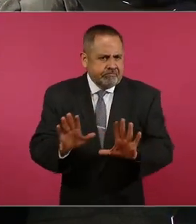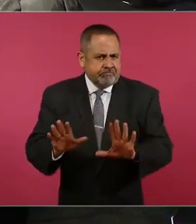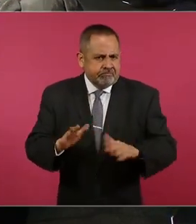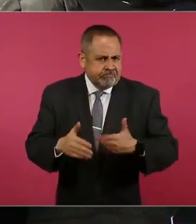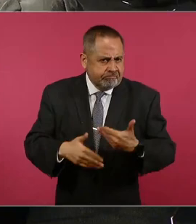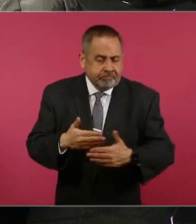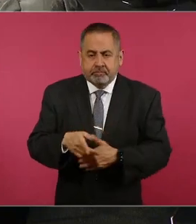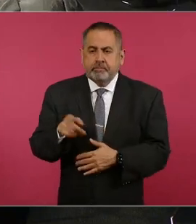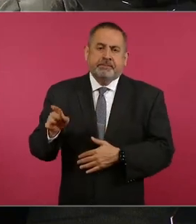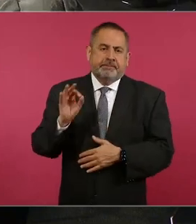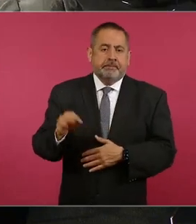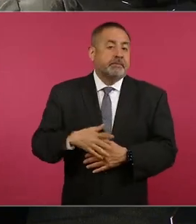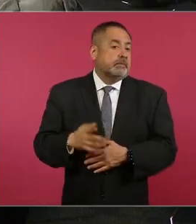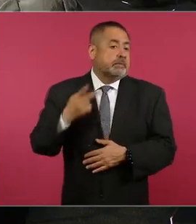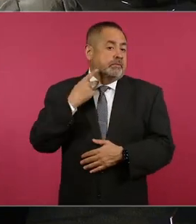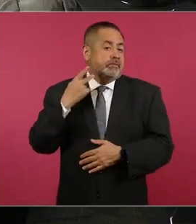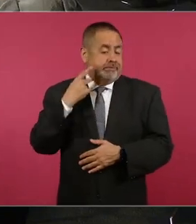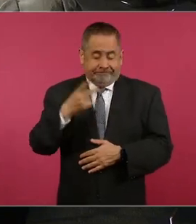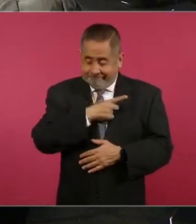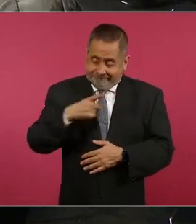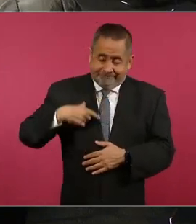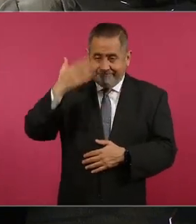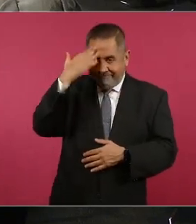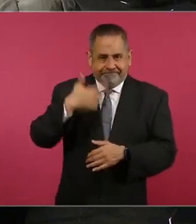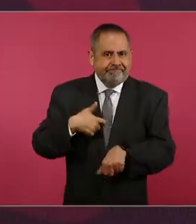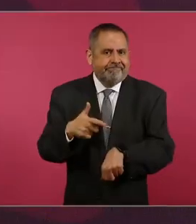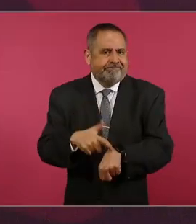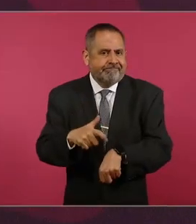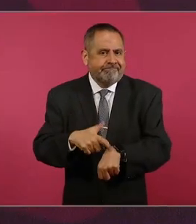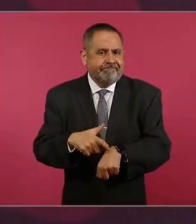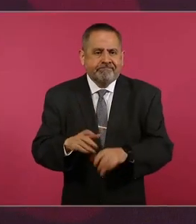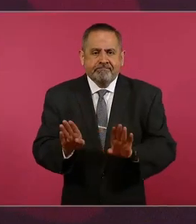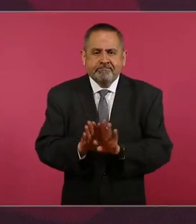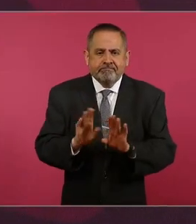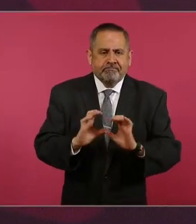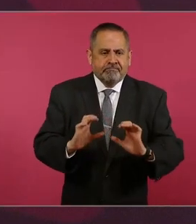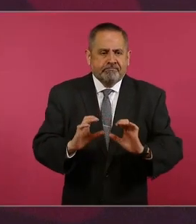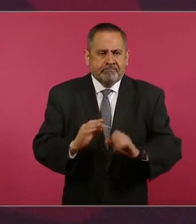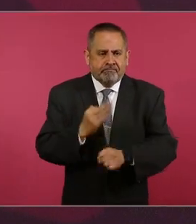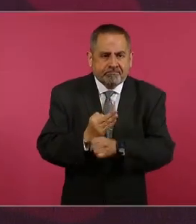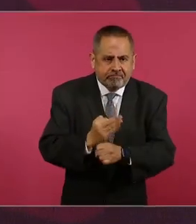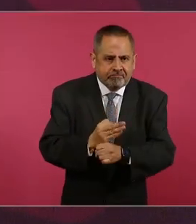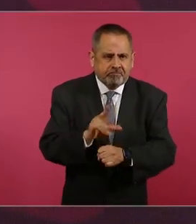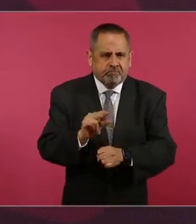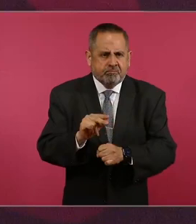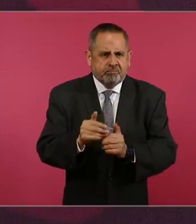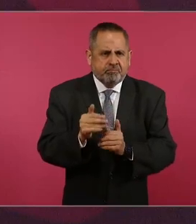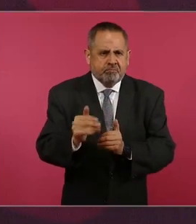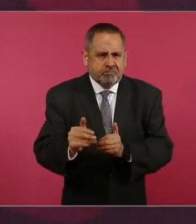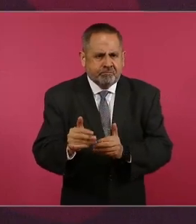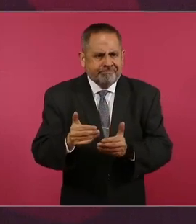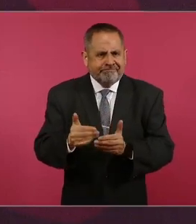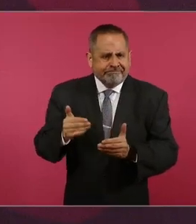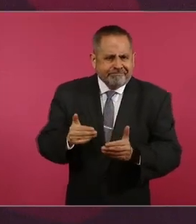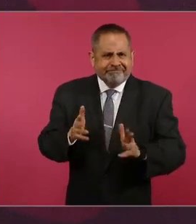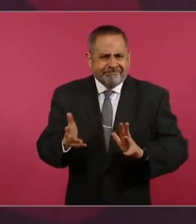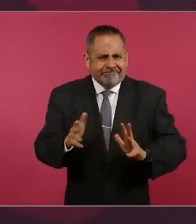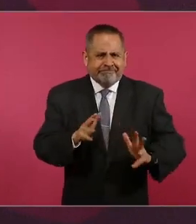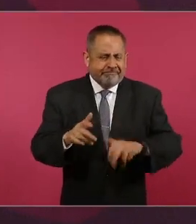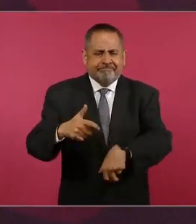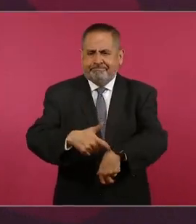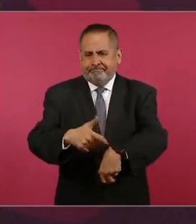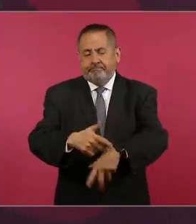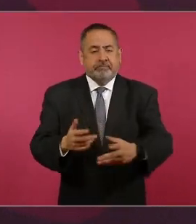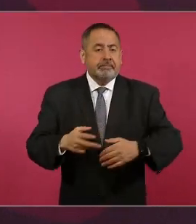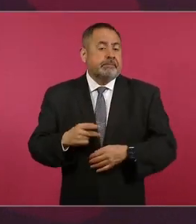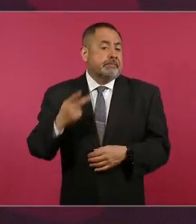Asunto que en política suele resultar esencial y definitorio. Política, entre